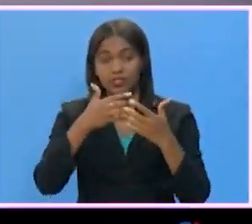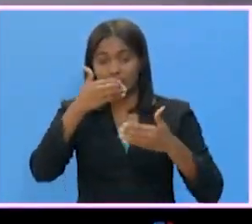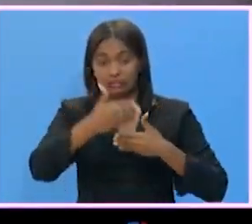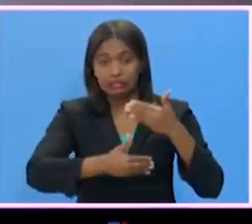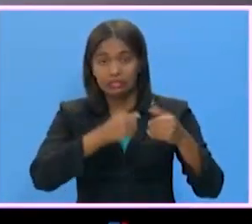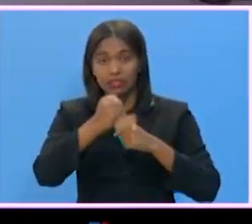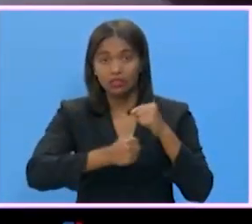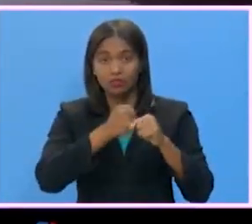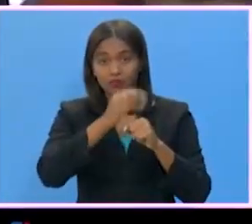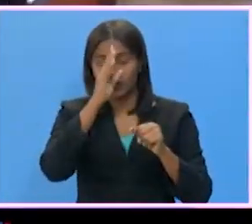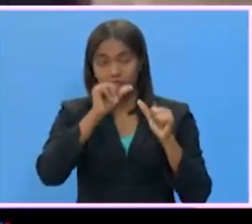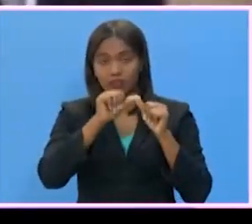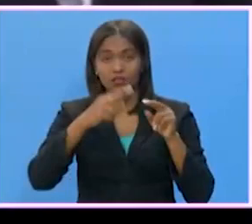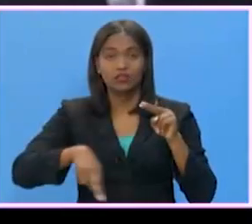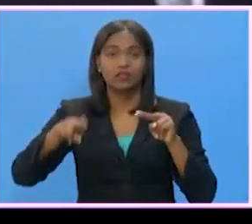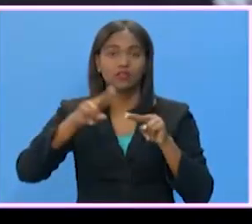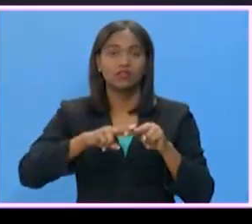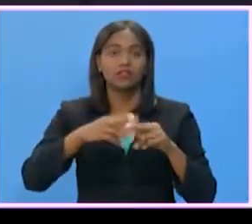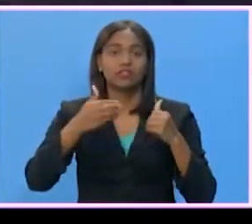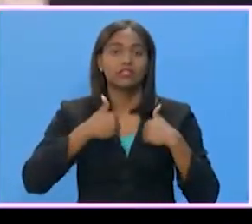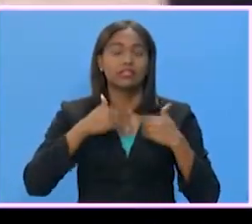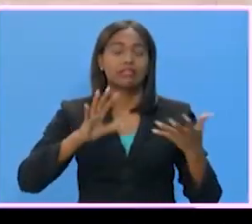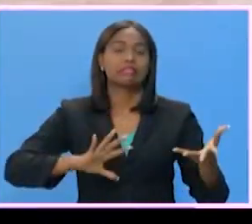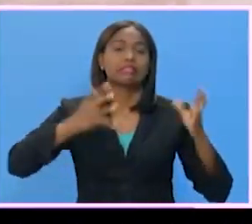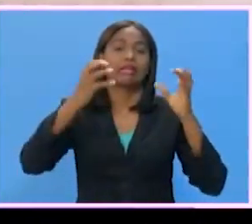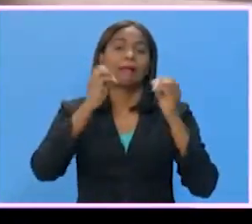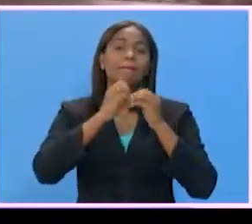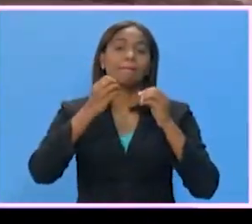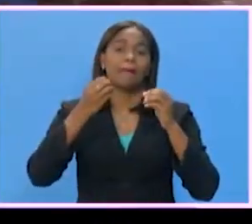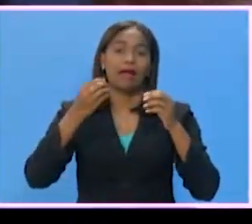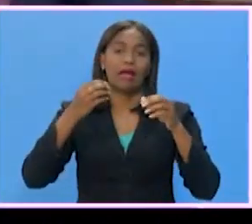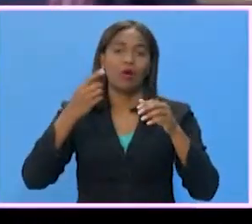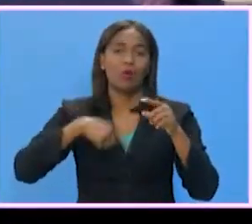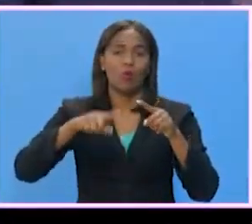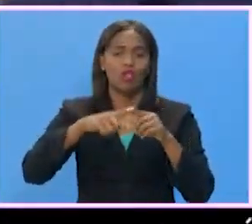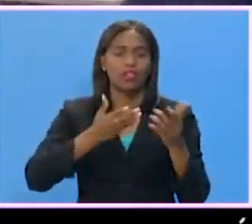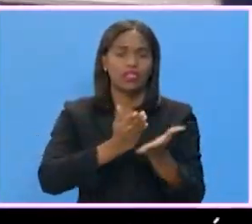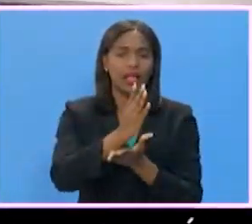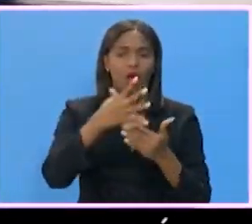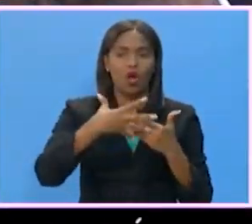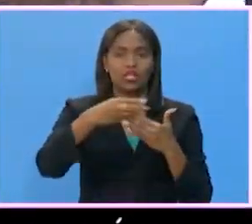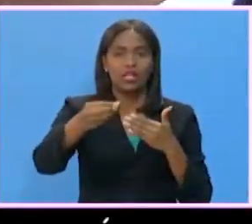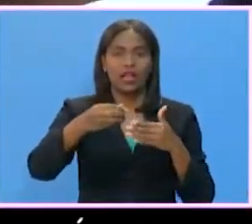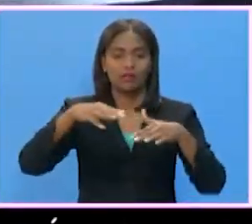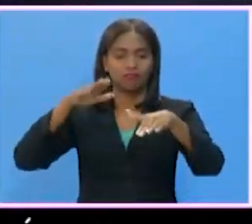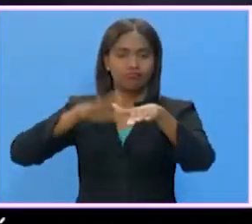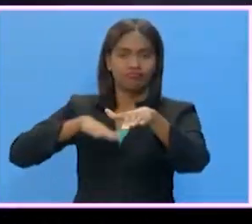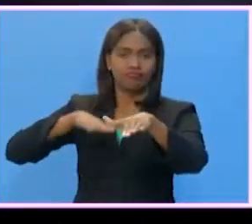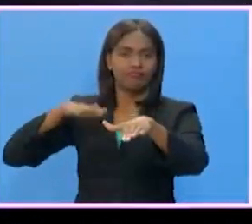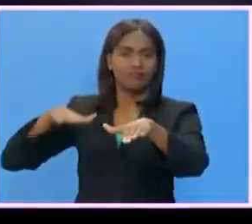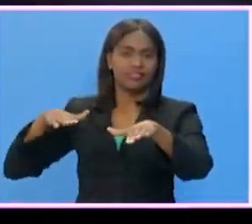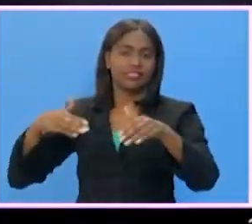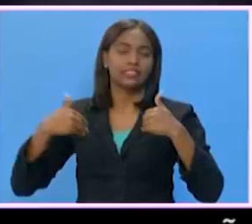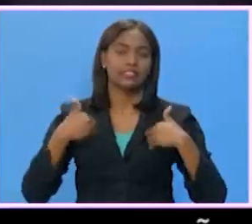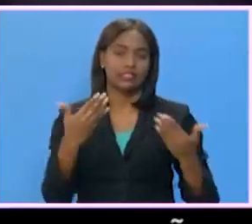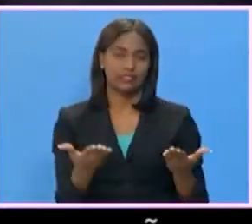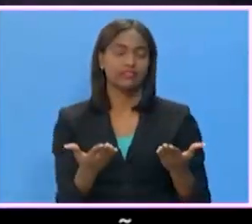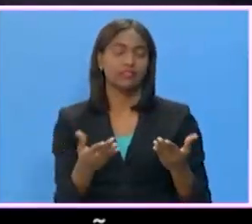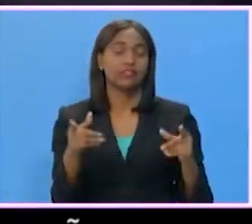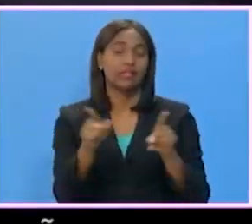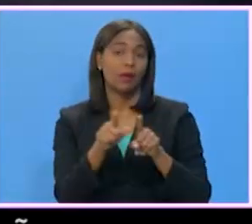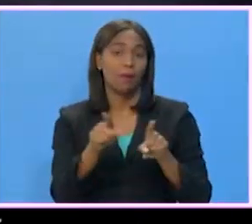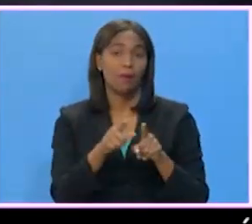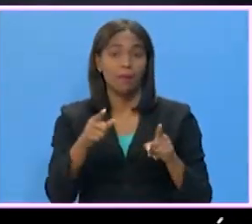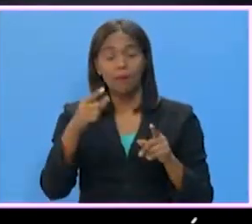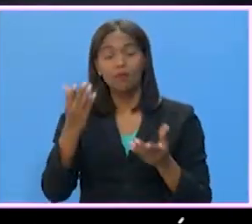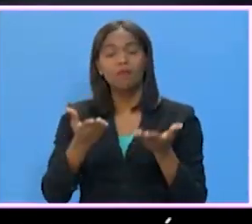años seguirá creciendo, aumentando así el caos que se genera a las entradas y salidas de la provincia que da puerta al sur. Además